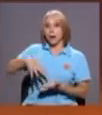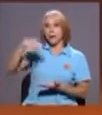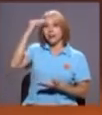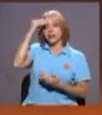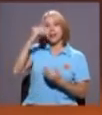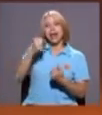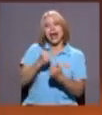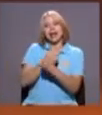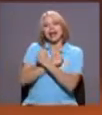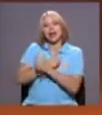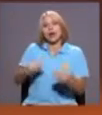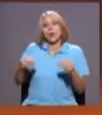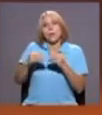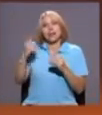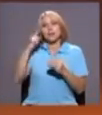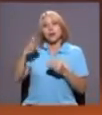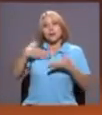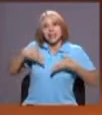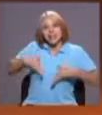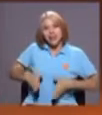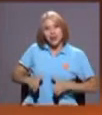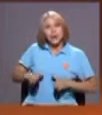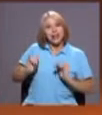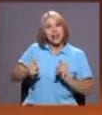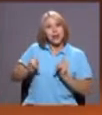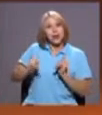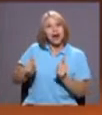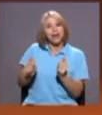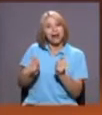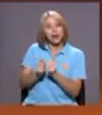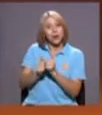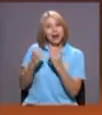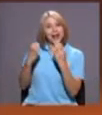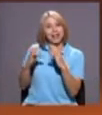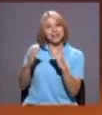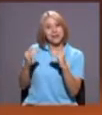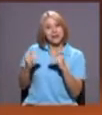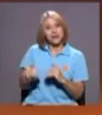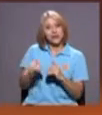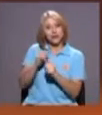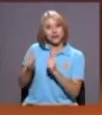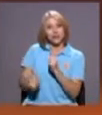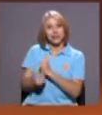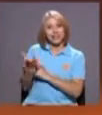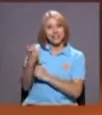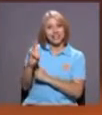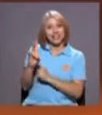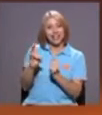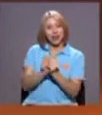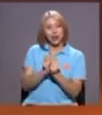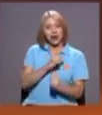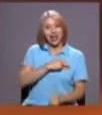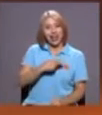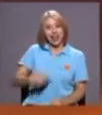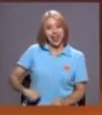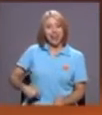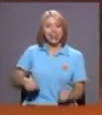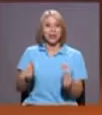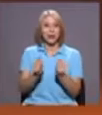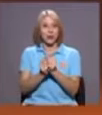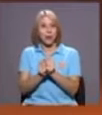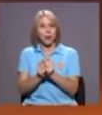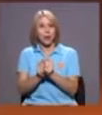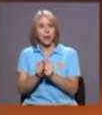quererlo mucho más por mi hijo que jugaba en ligas menores y jugó en sub-17, en Heredia y